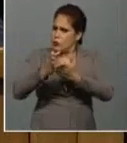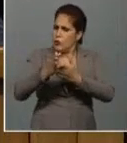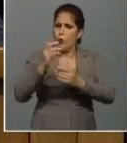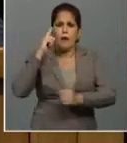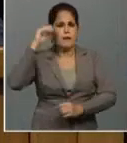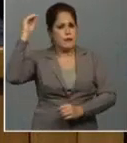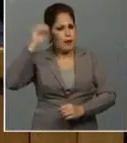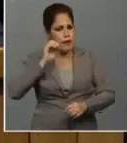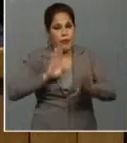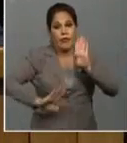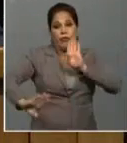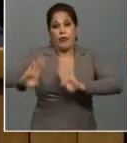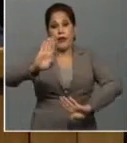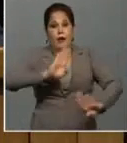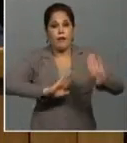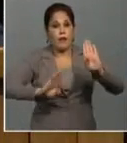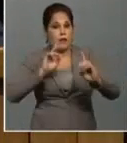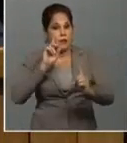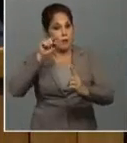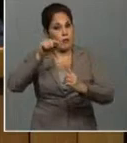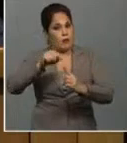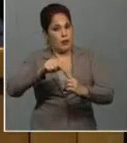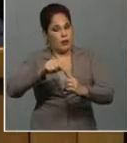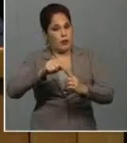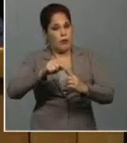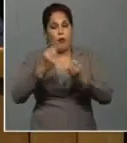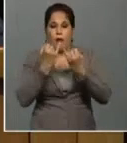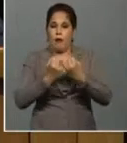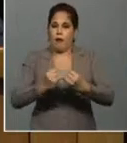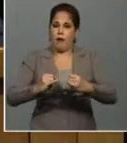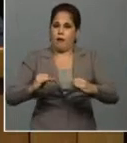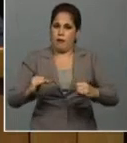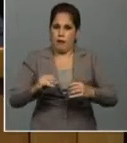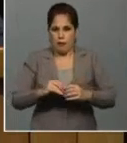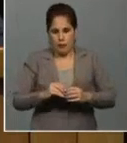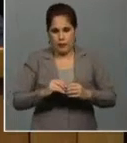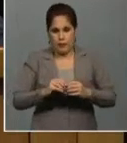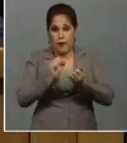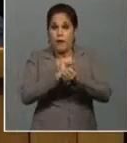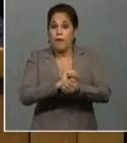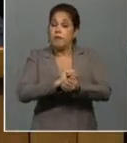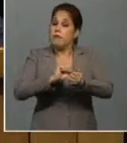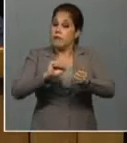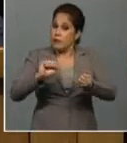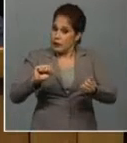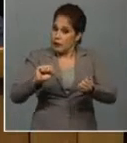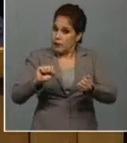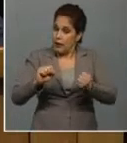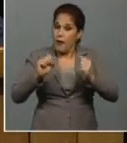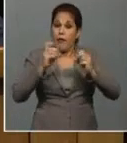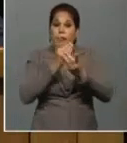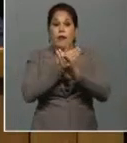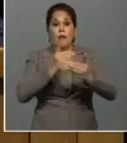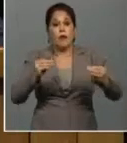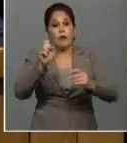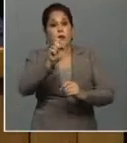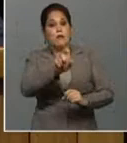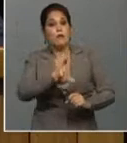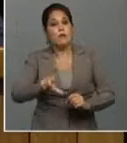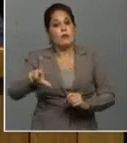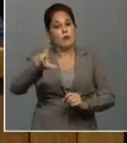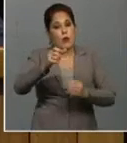reconocimiento y defensa de nuestras esencias la independencia la soberanía la democracia socialista